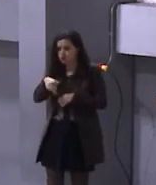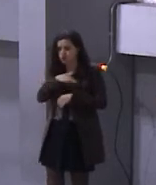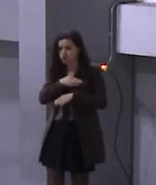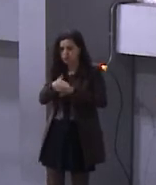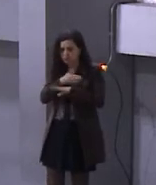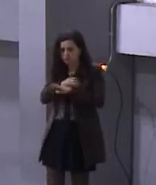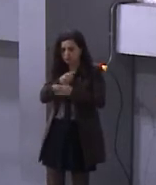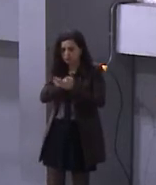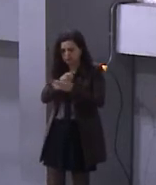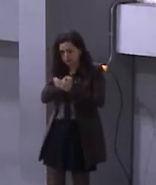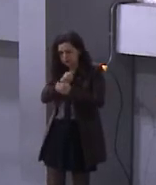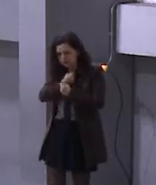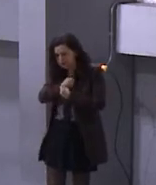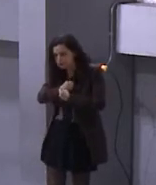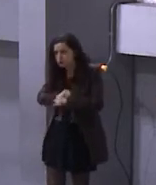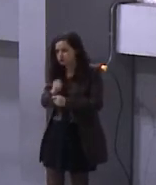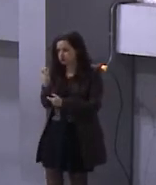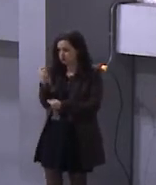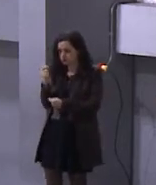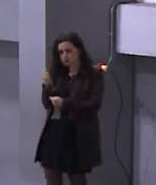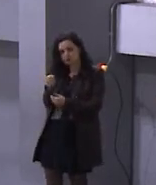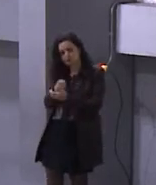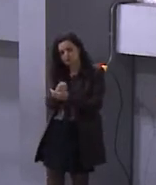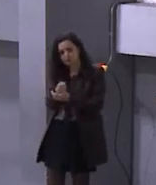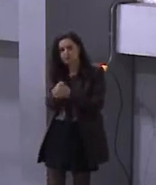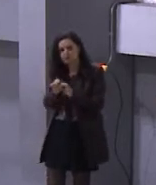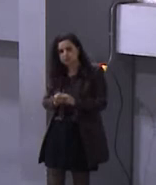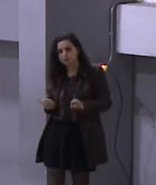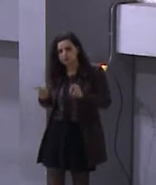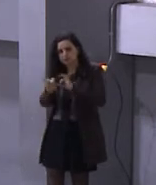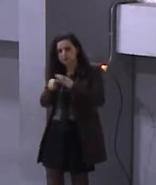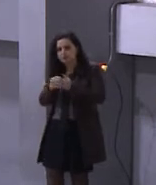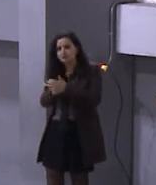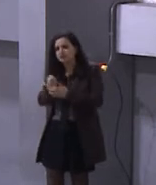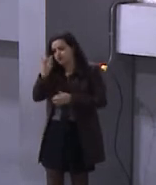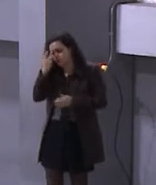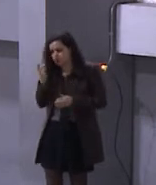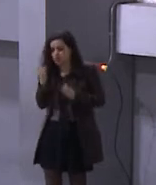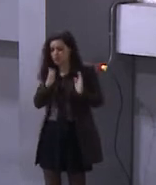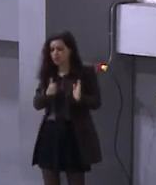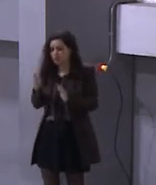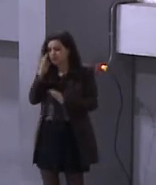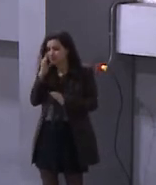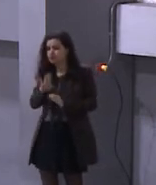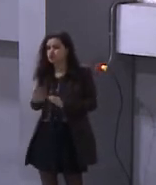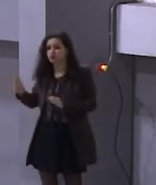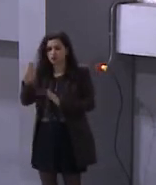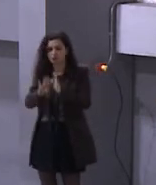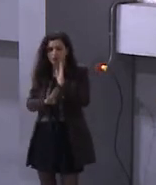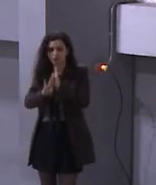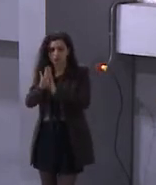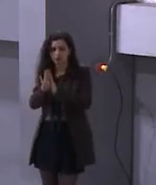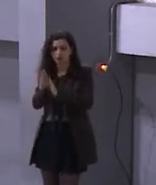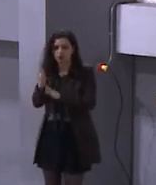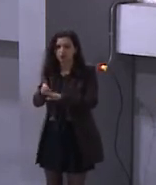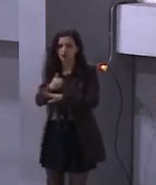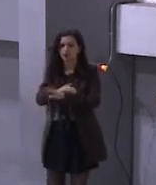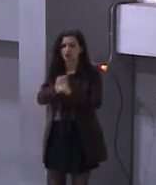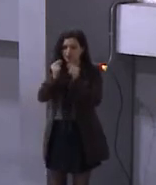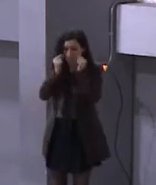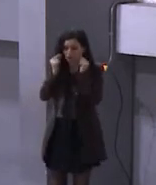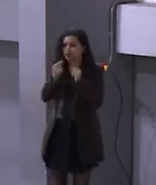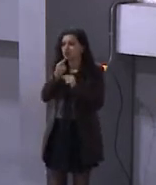esfuerzos financieros muy grandes, muy importantes, porque en el Plan Nacional de Desarrollo de Santos había